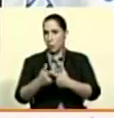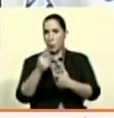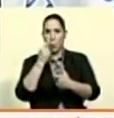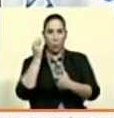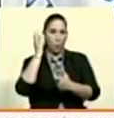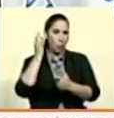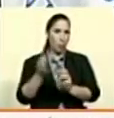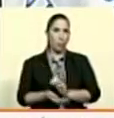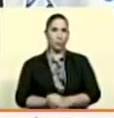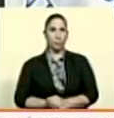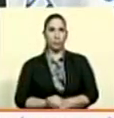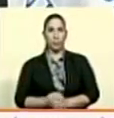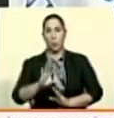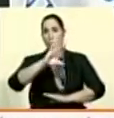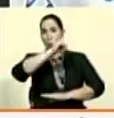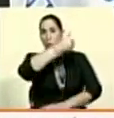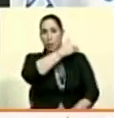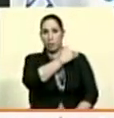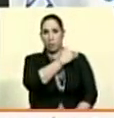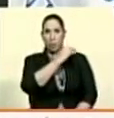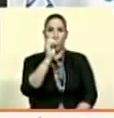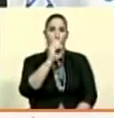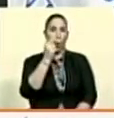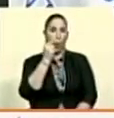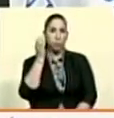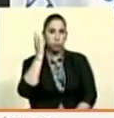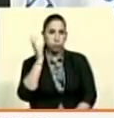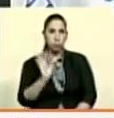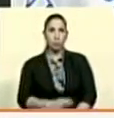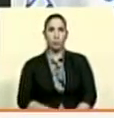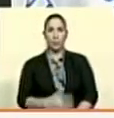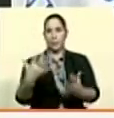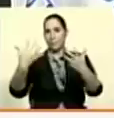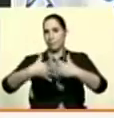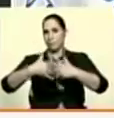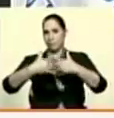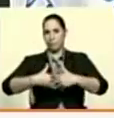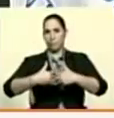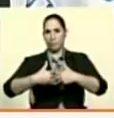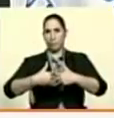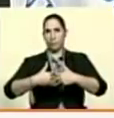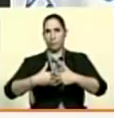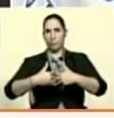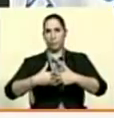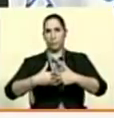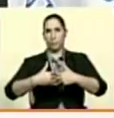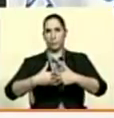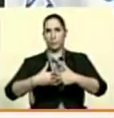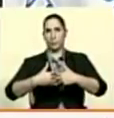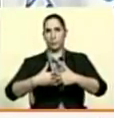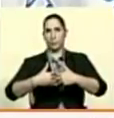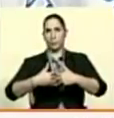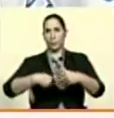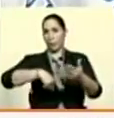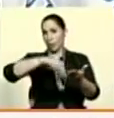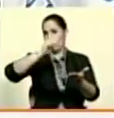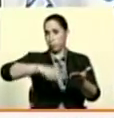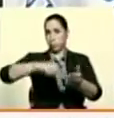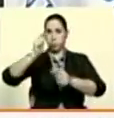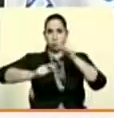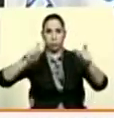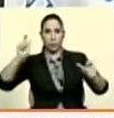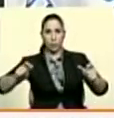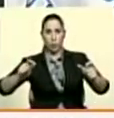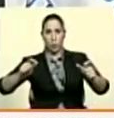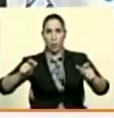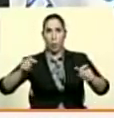administradoras, directores o directoras de empresas que contraten con personas